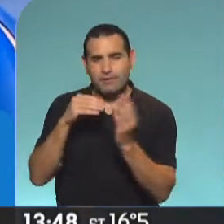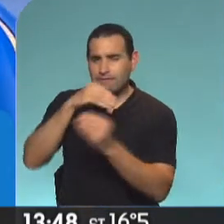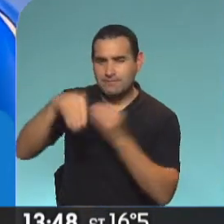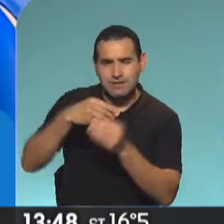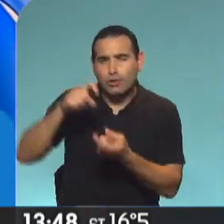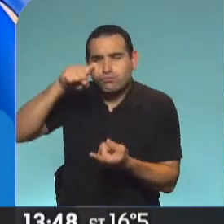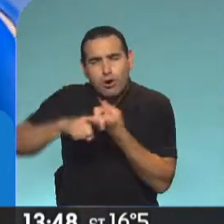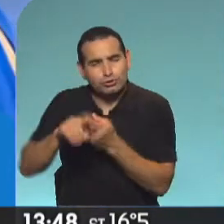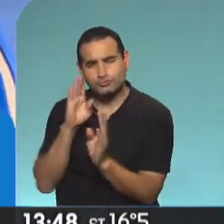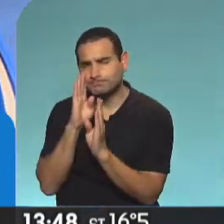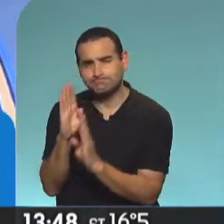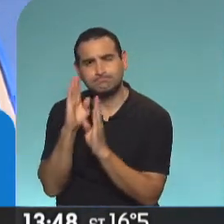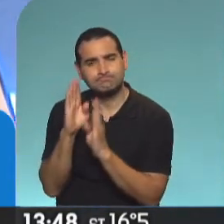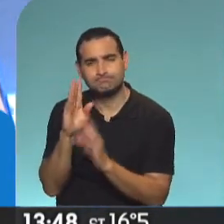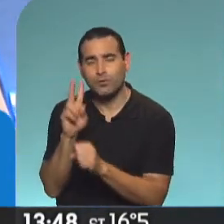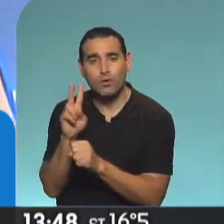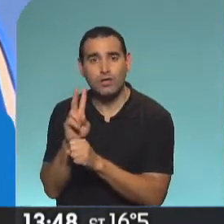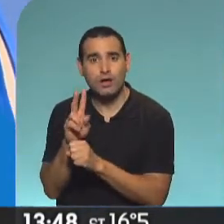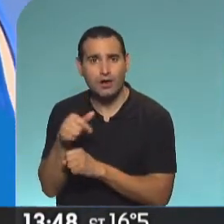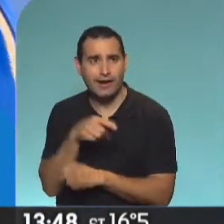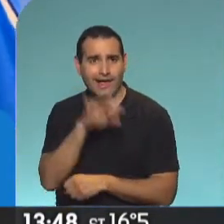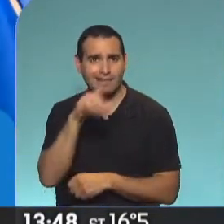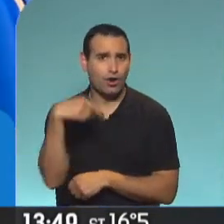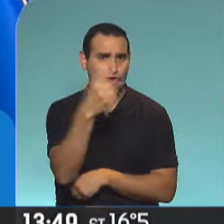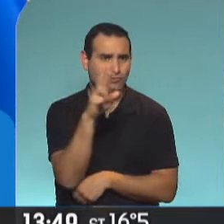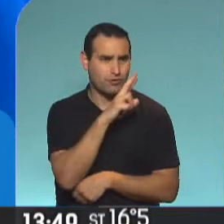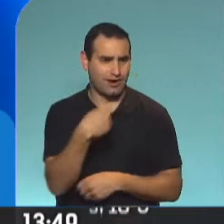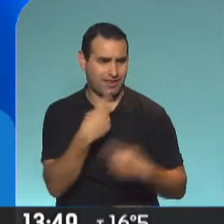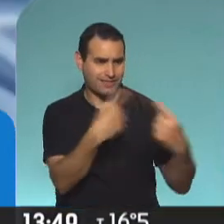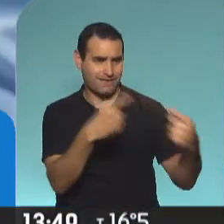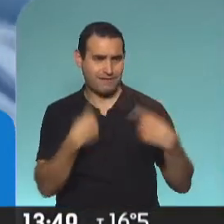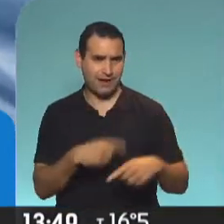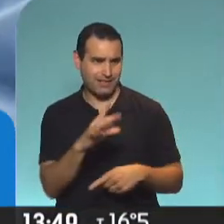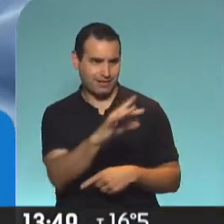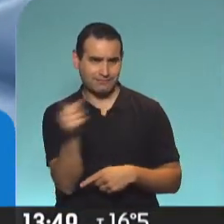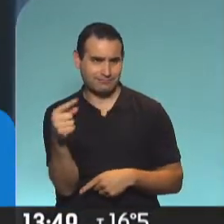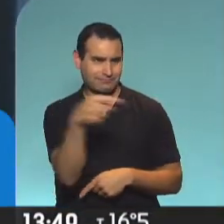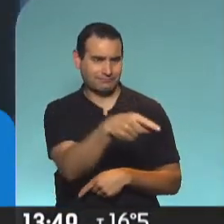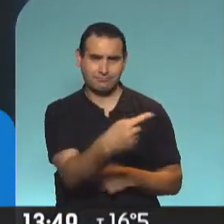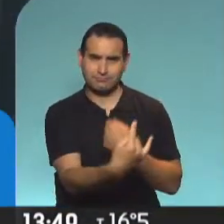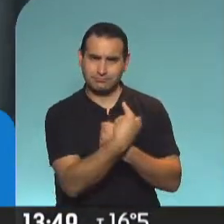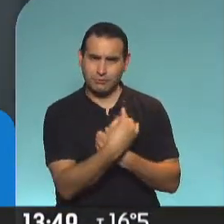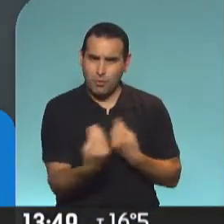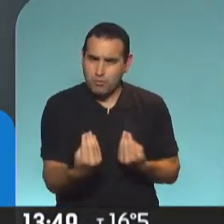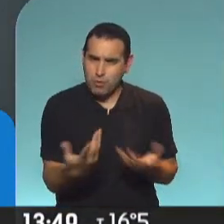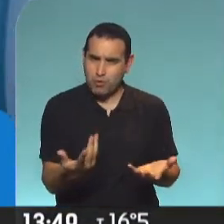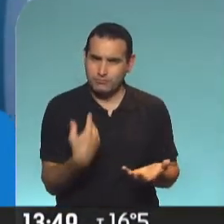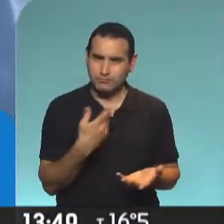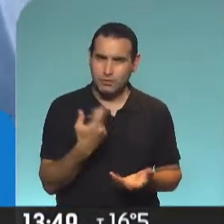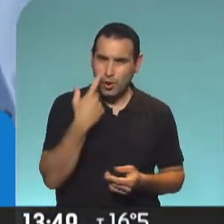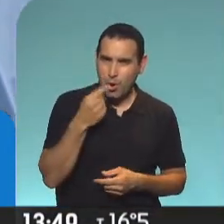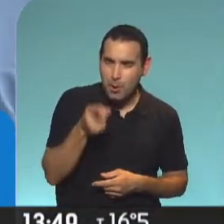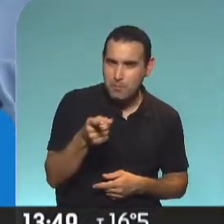marido. Y cómo elige a otra que es muy diferente a ella. Digo, ¿con quién estoy? Este hombre que además no muestra